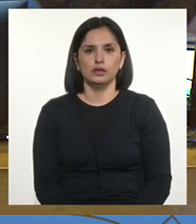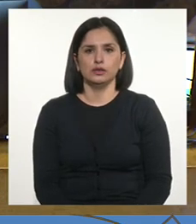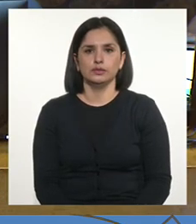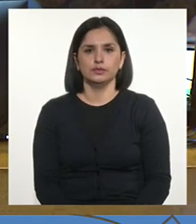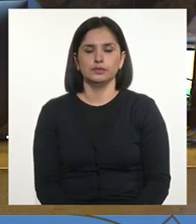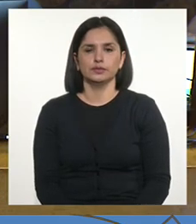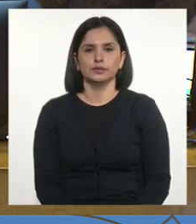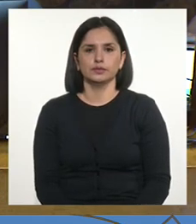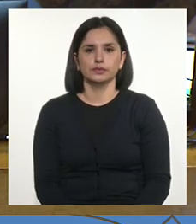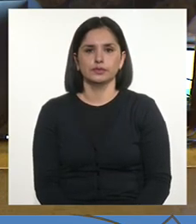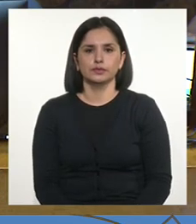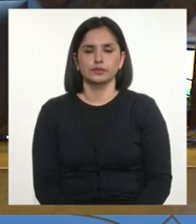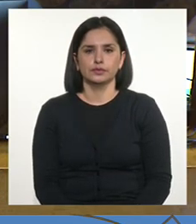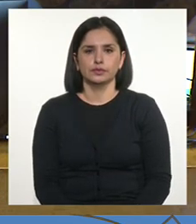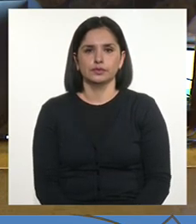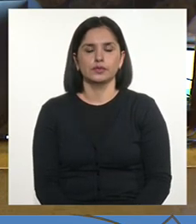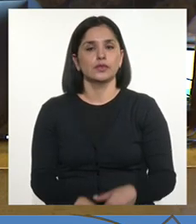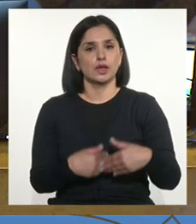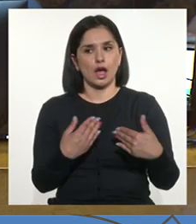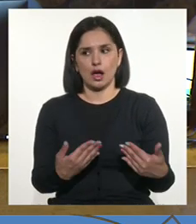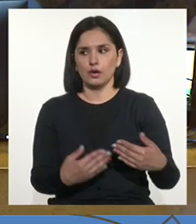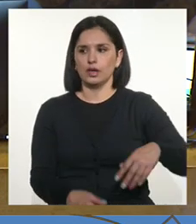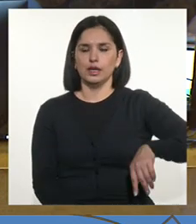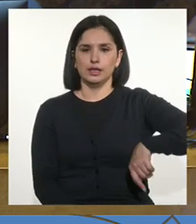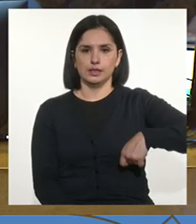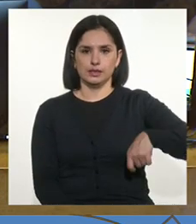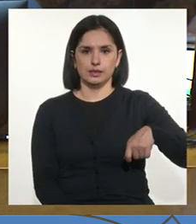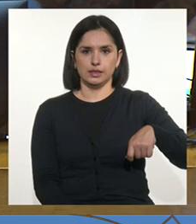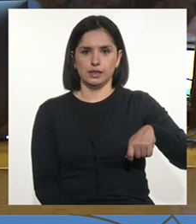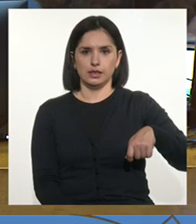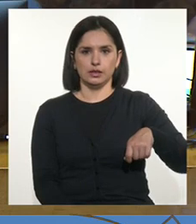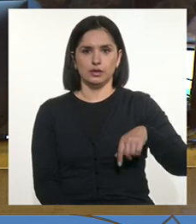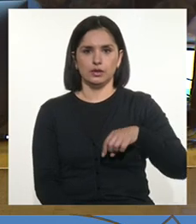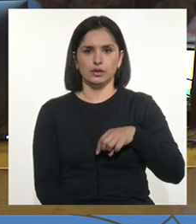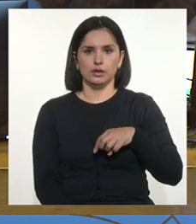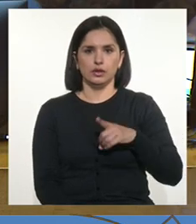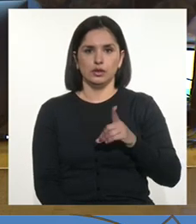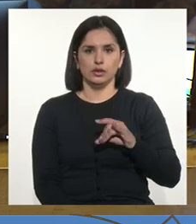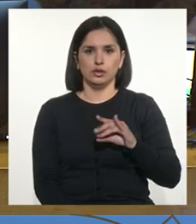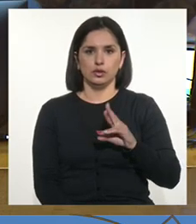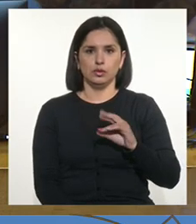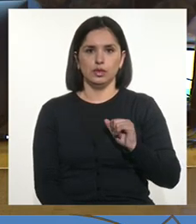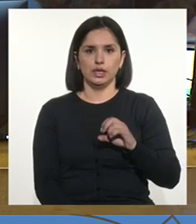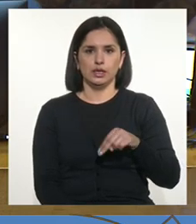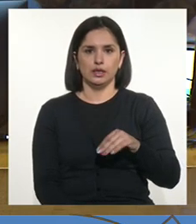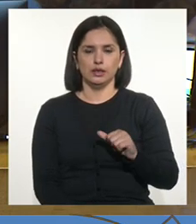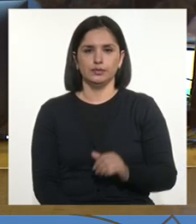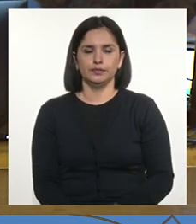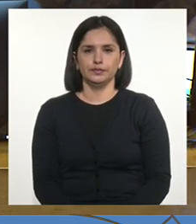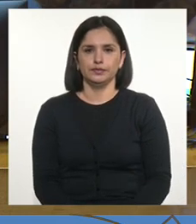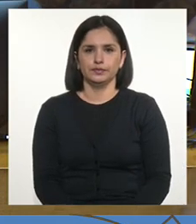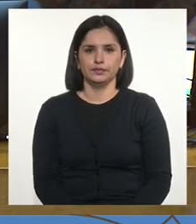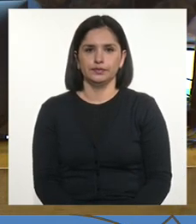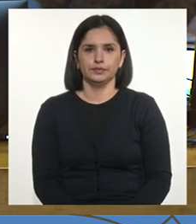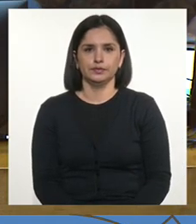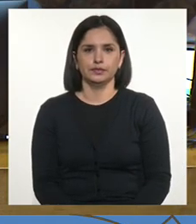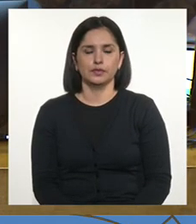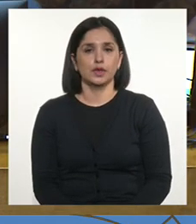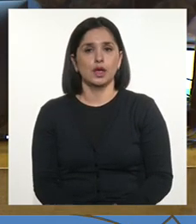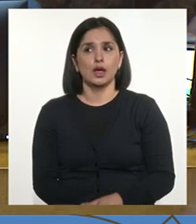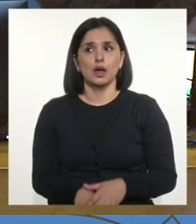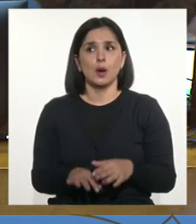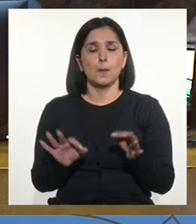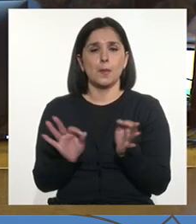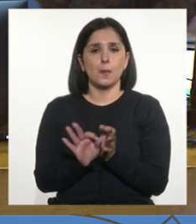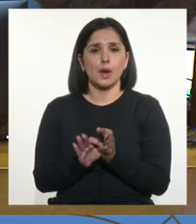para biblioteca tiene la palabra al senador josé miguel durán para fundamentar su voto